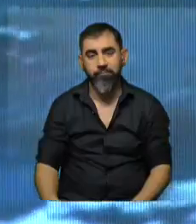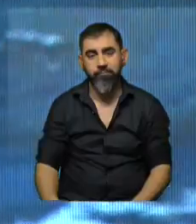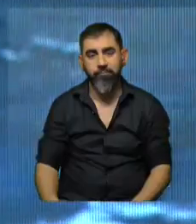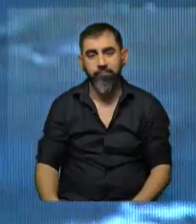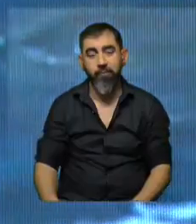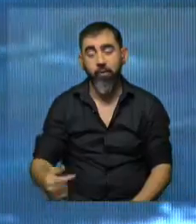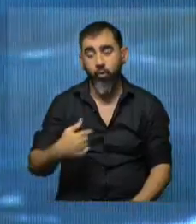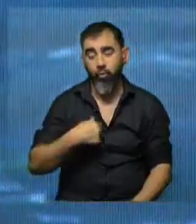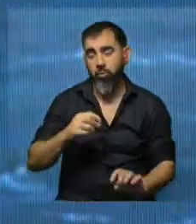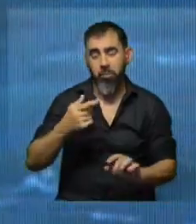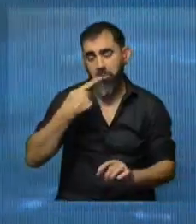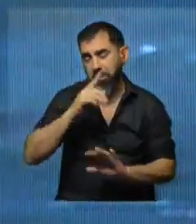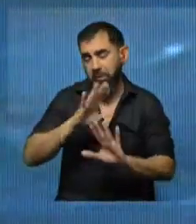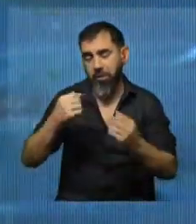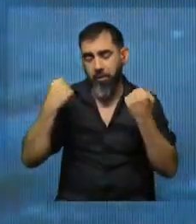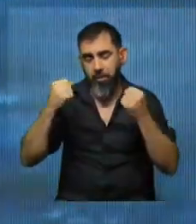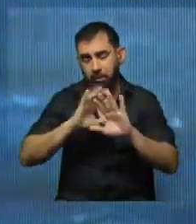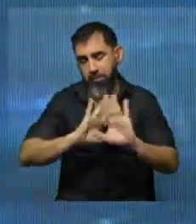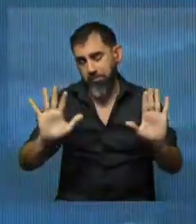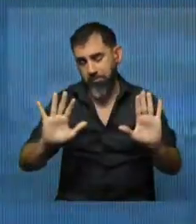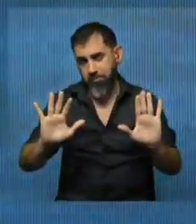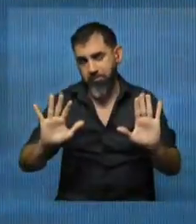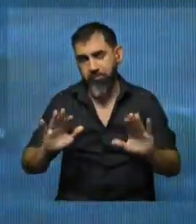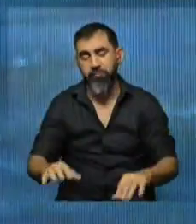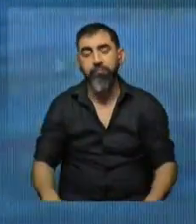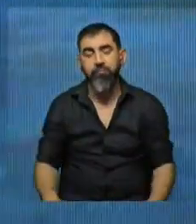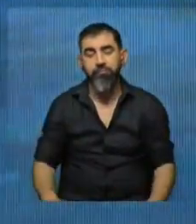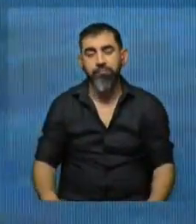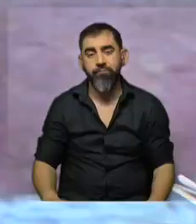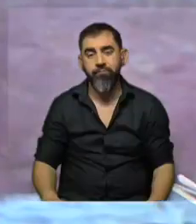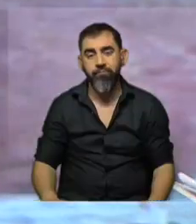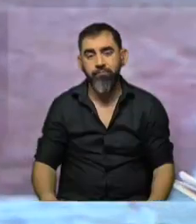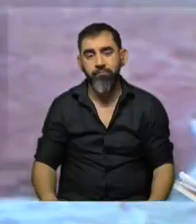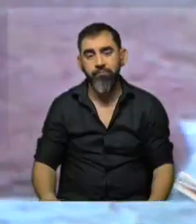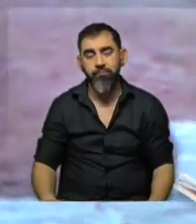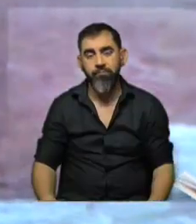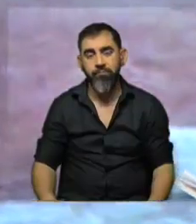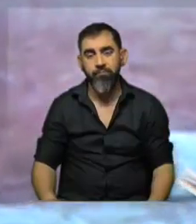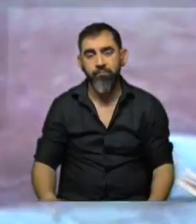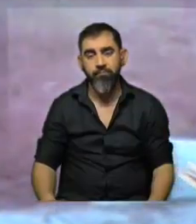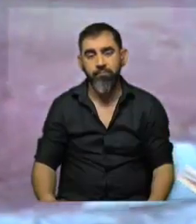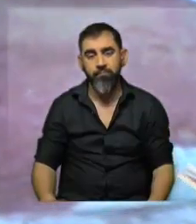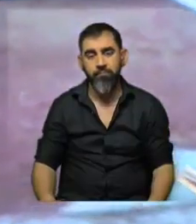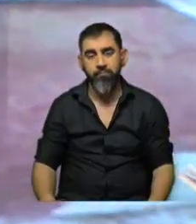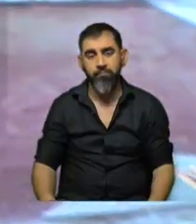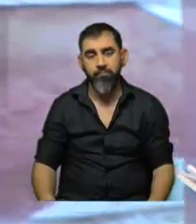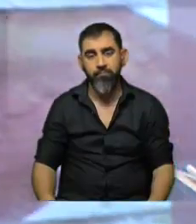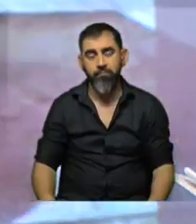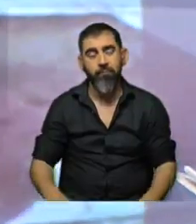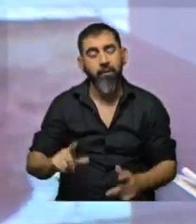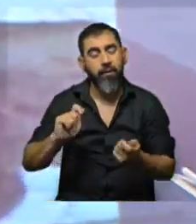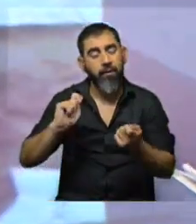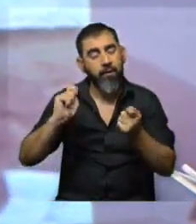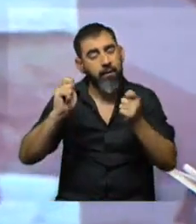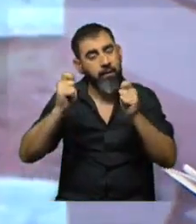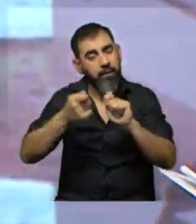Digamos, lo mío es interés puramente periodístico para tener una idea, pero... ¿Usted no le gusta andar embocando al cuadro? O sea, no que tengo ni idea, no entré en ninguna empecemos penca. Empecemos a cambiar